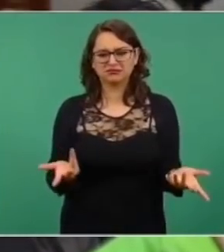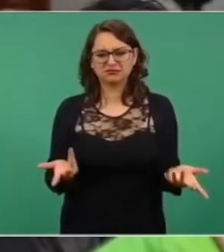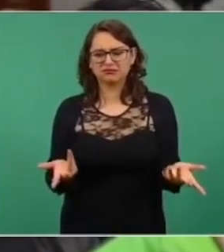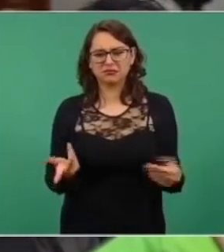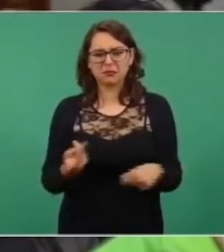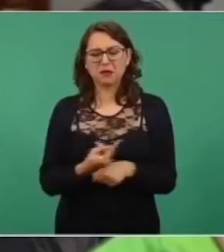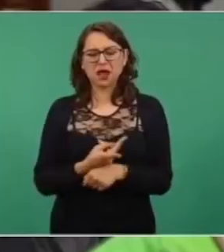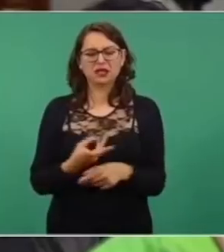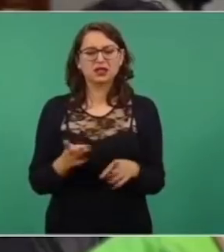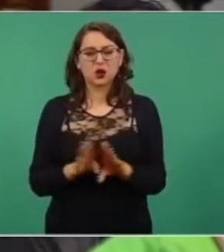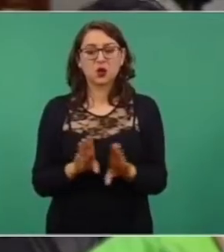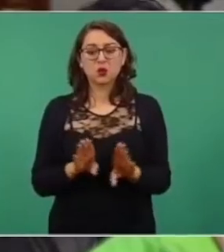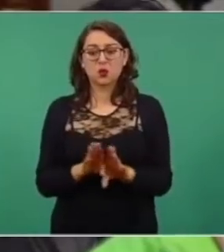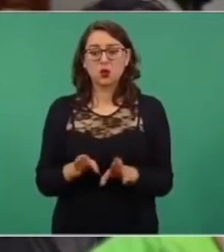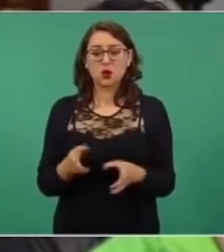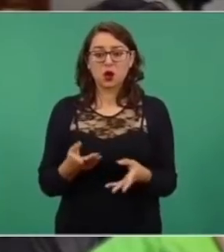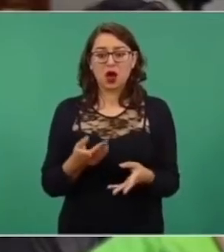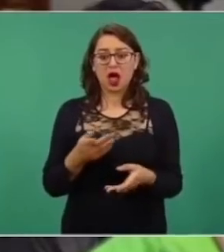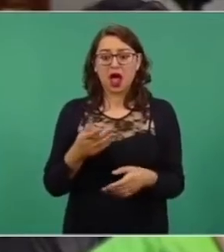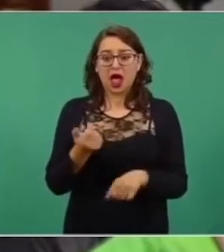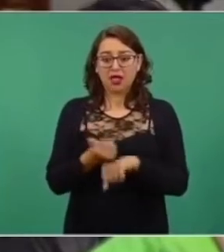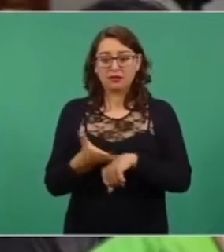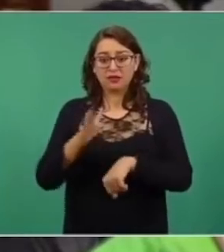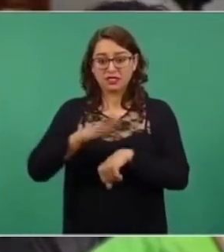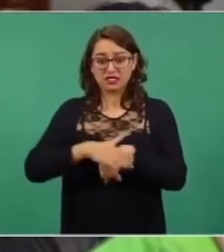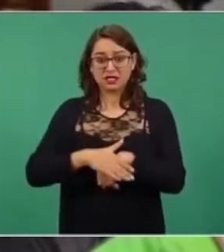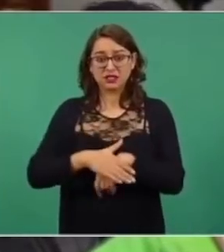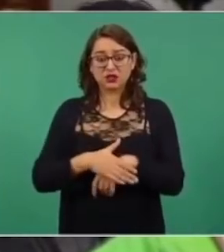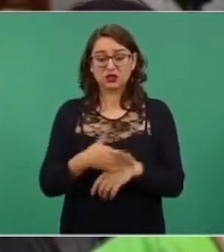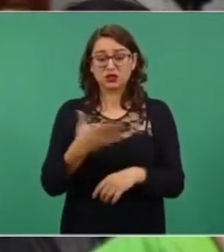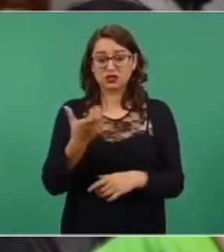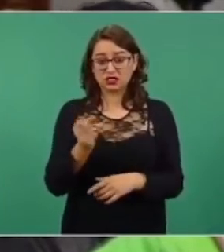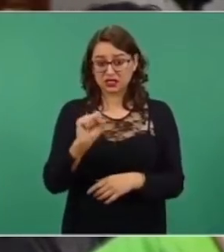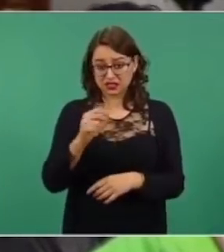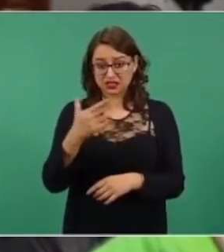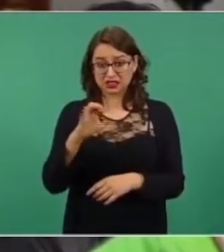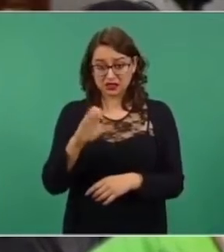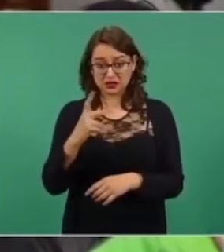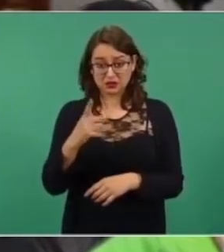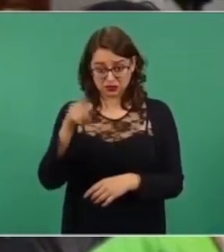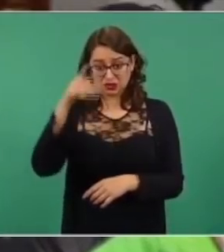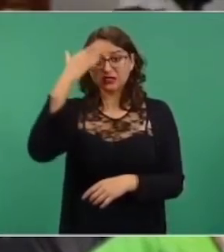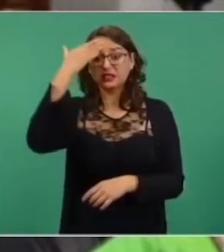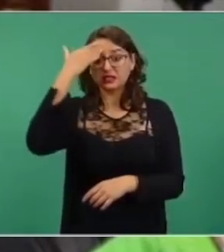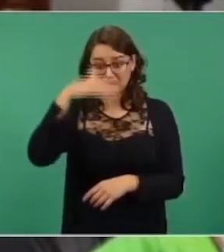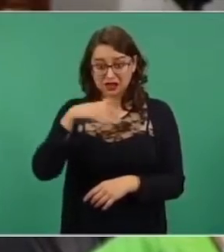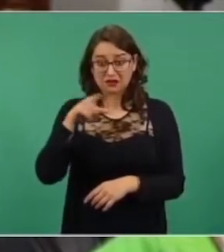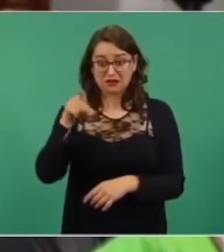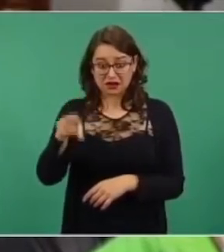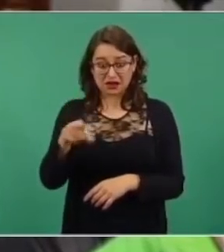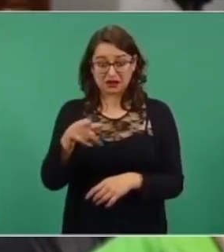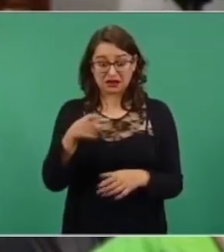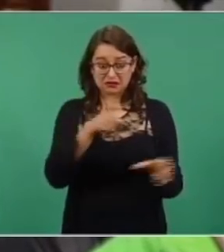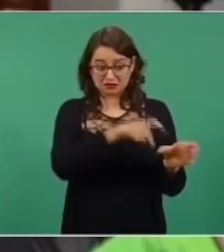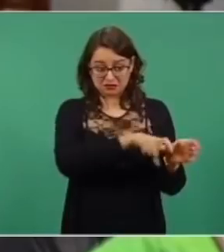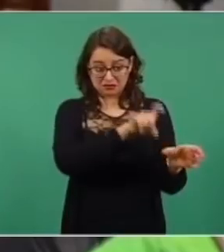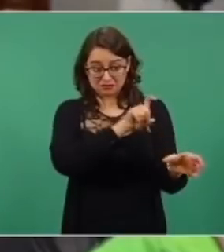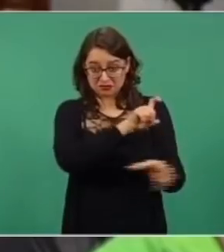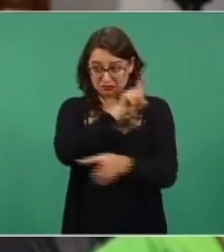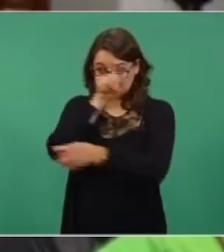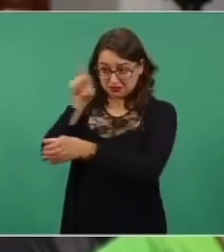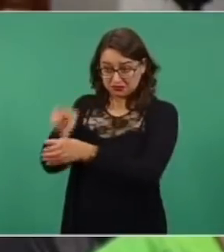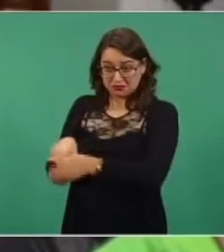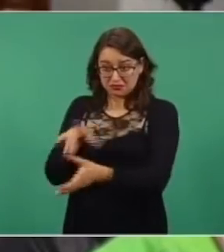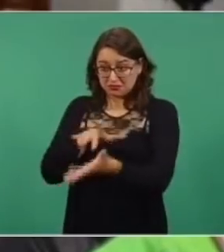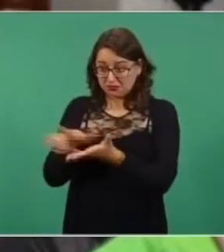¿Sabe la actual administración de Hacienda de ese empeño de la autoridad supervisora para beneficiar